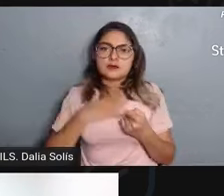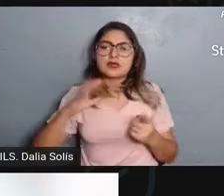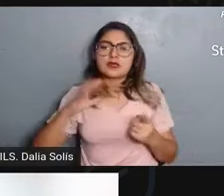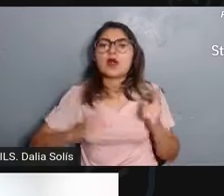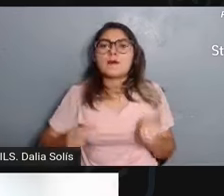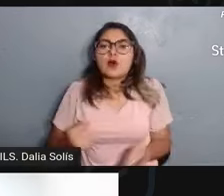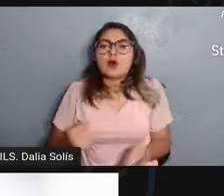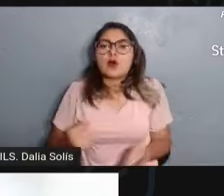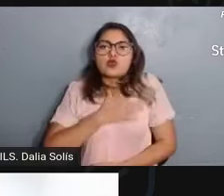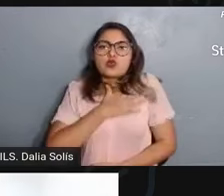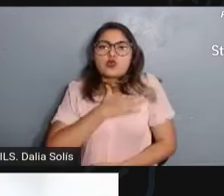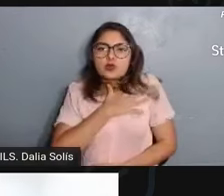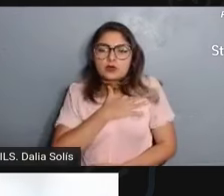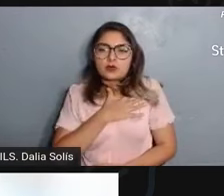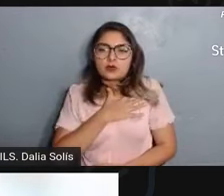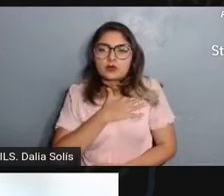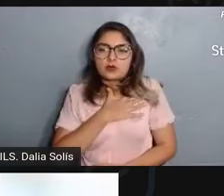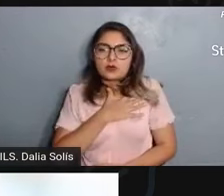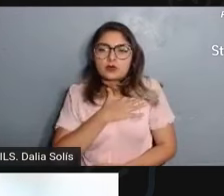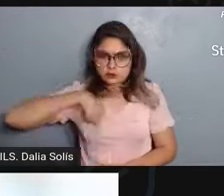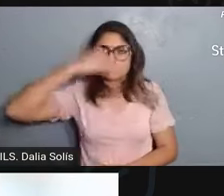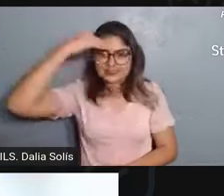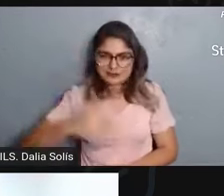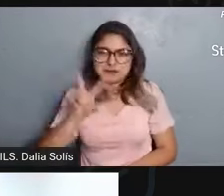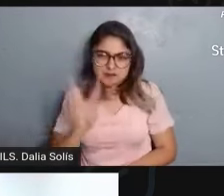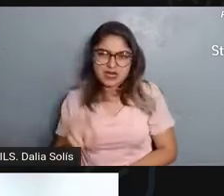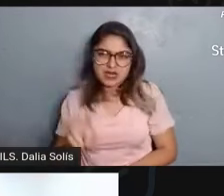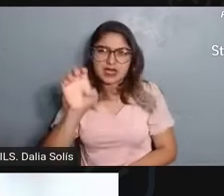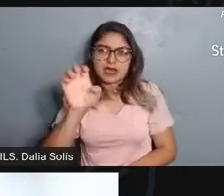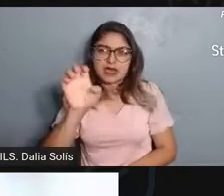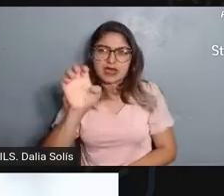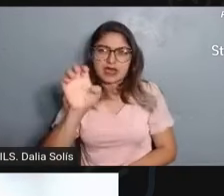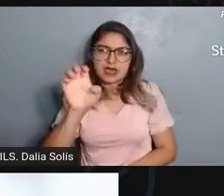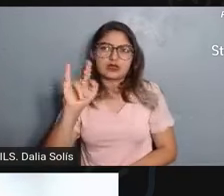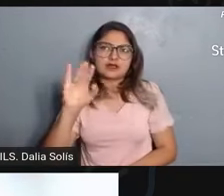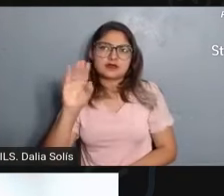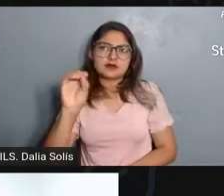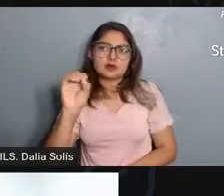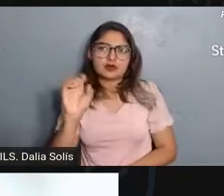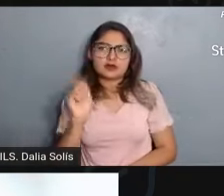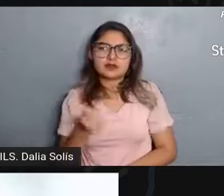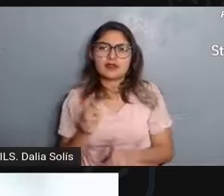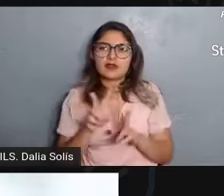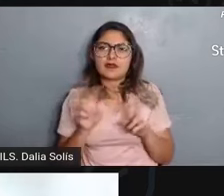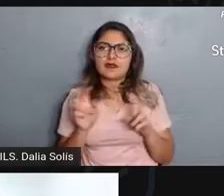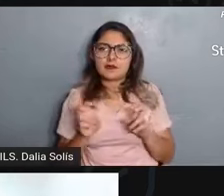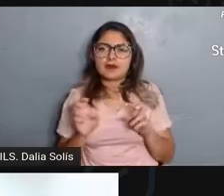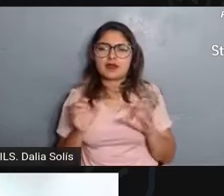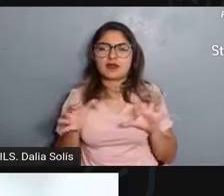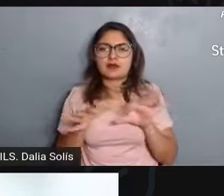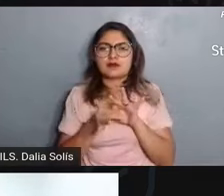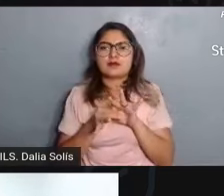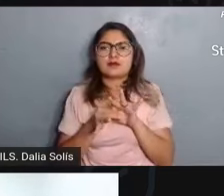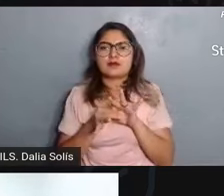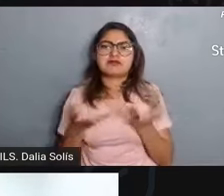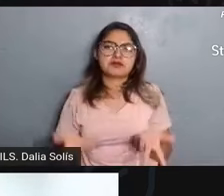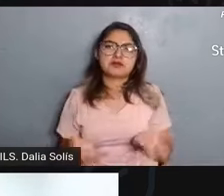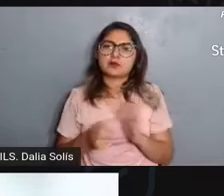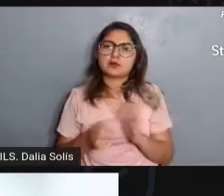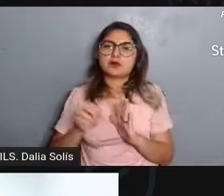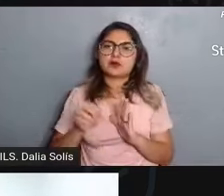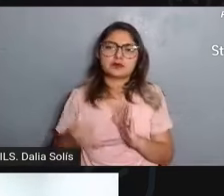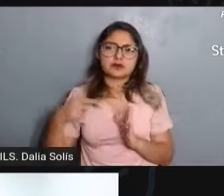asocia específicamente con la parte aquella desde tiempos antiguos, desde